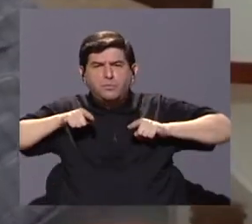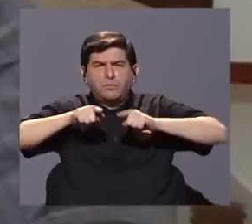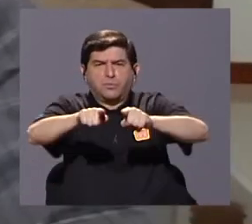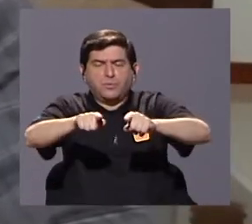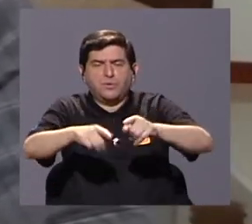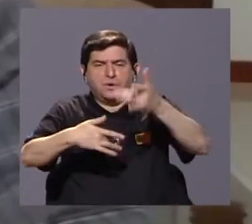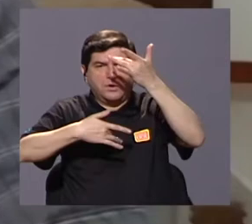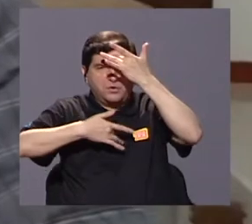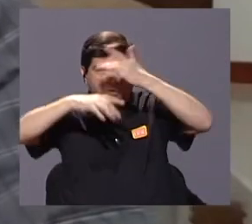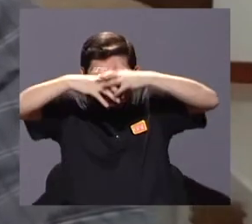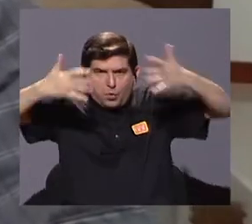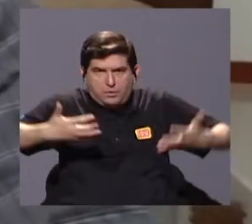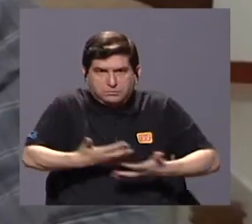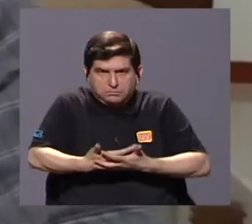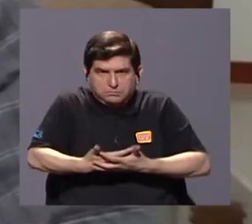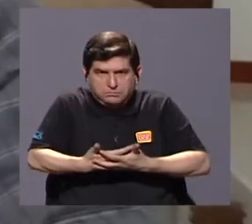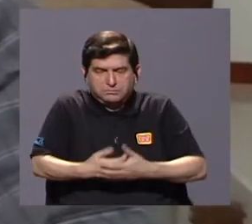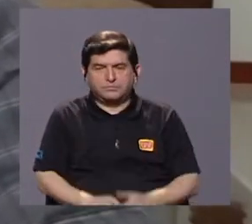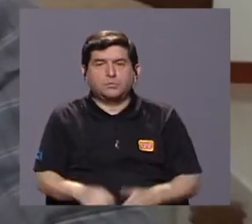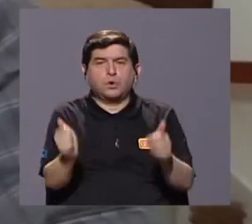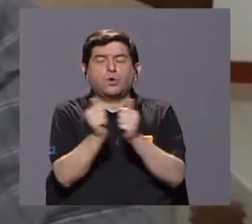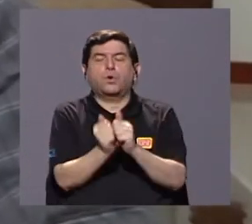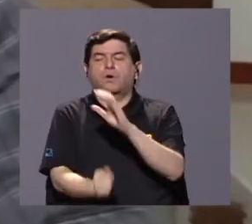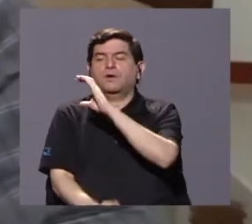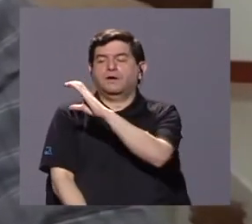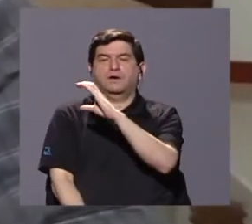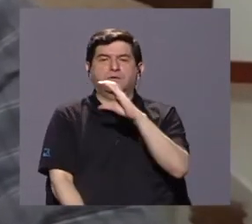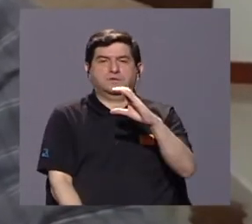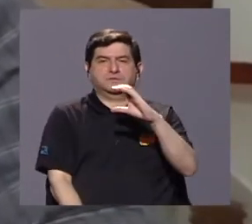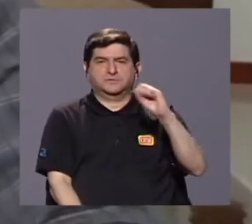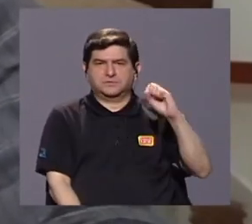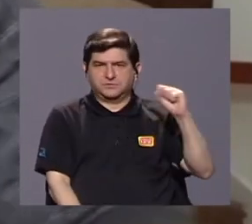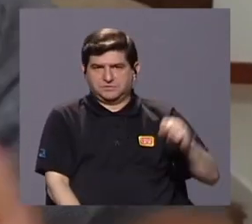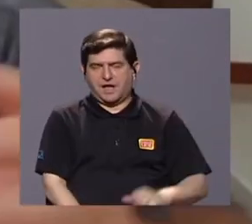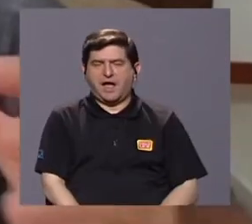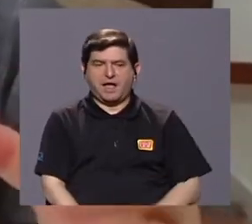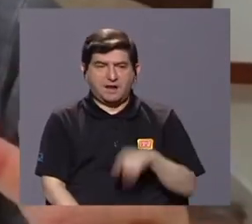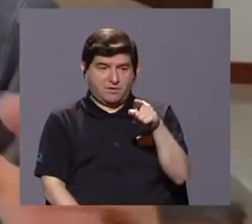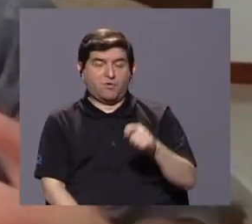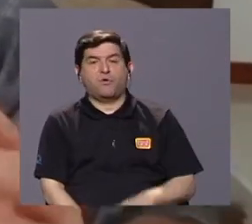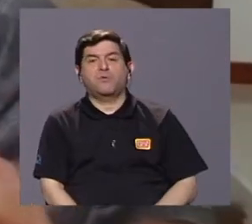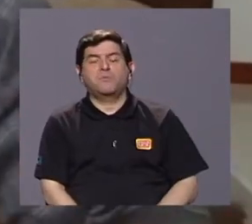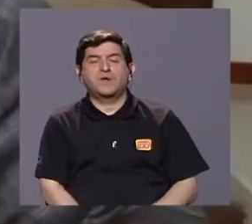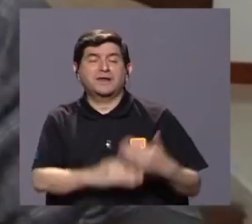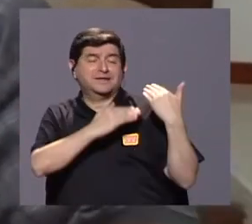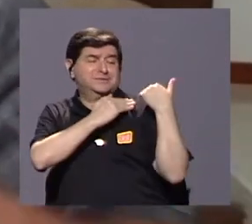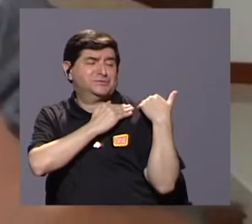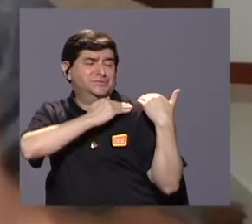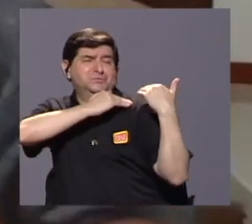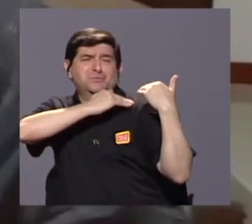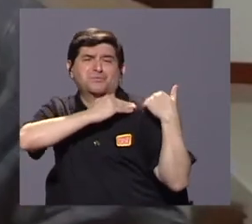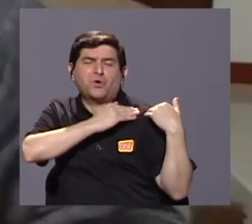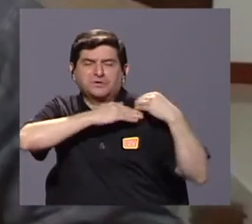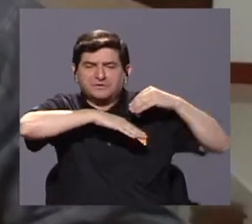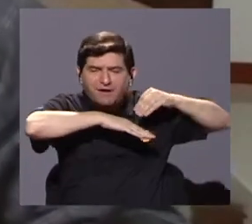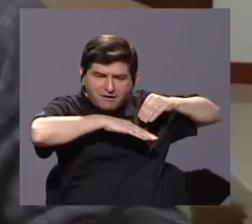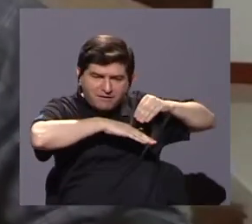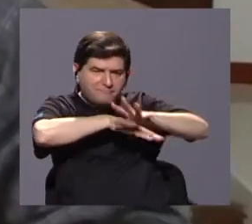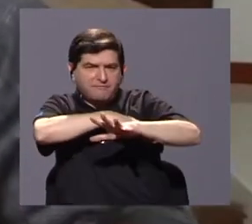la pandemia, con la Caja Costarricense de Seguro Social como el gran amortiguador del